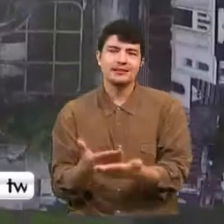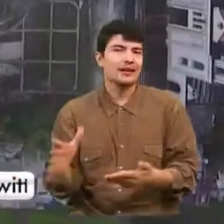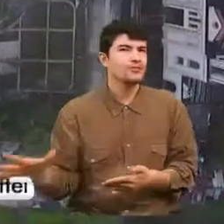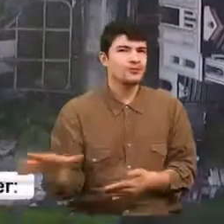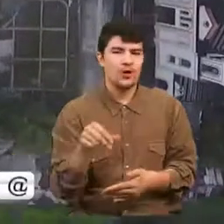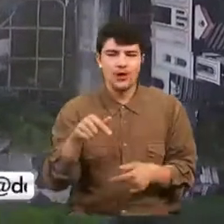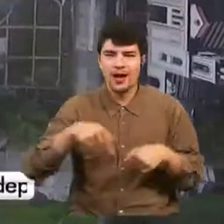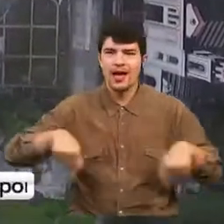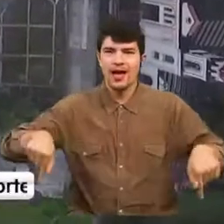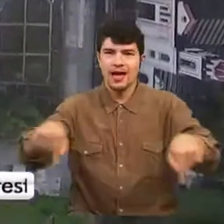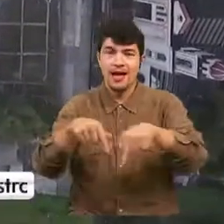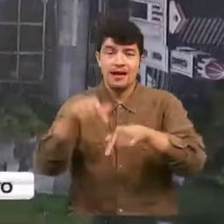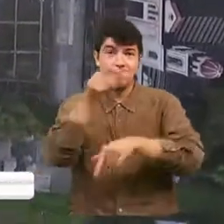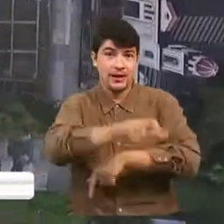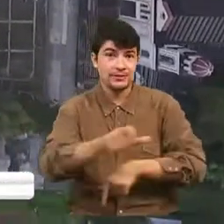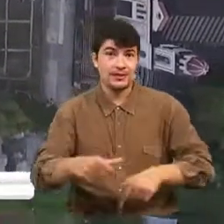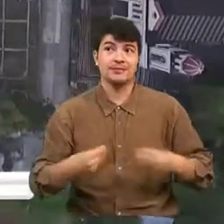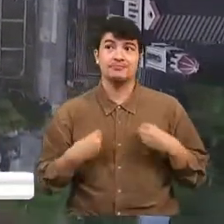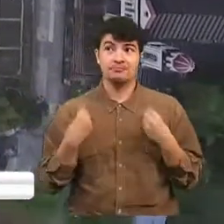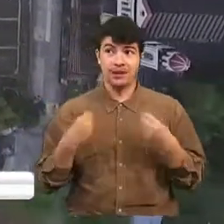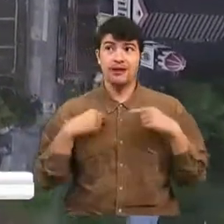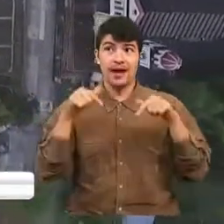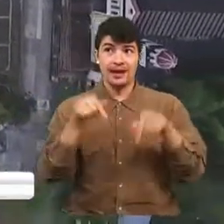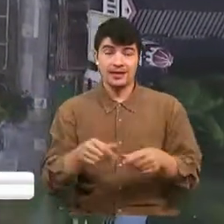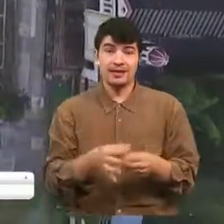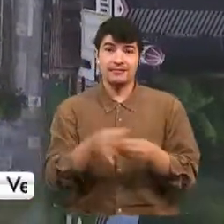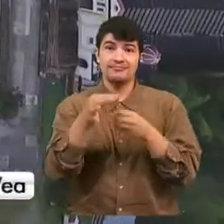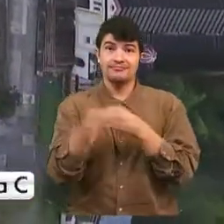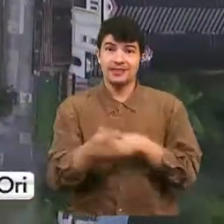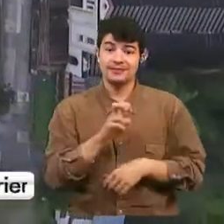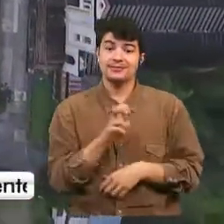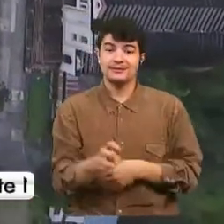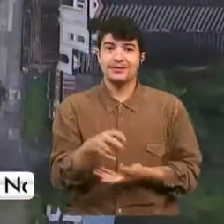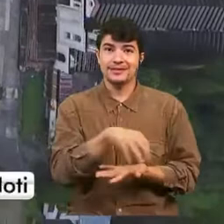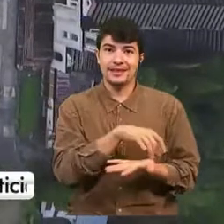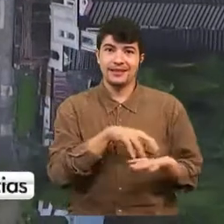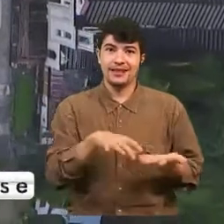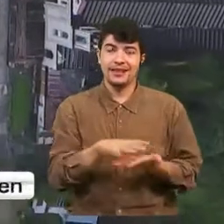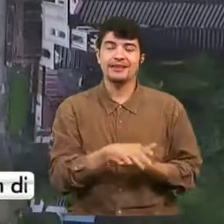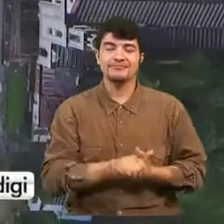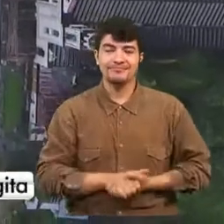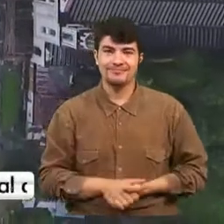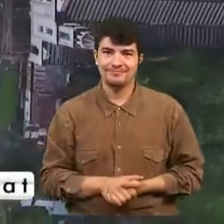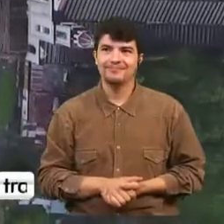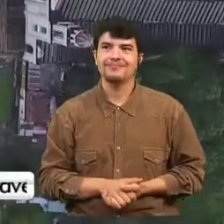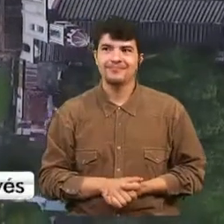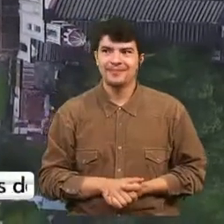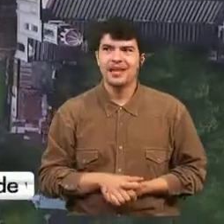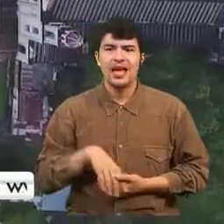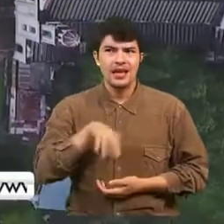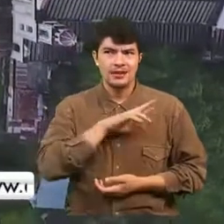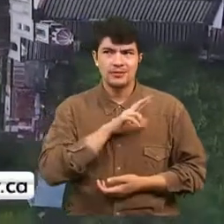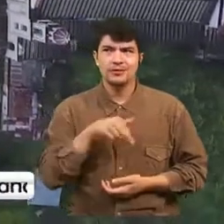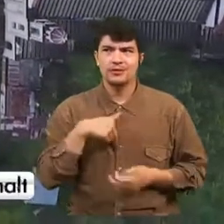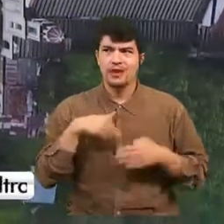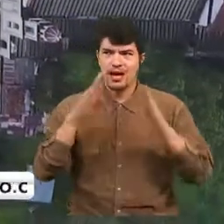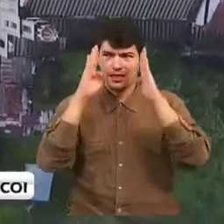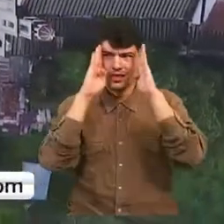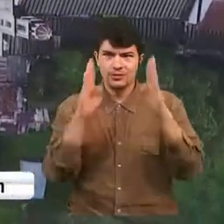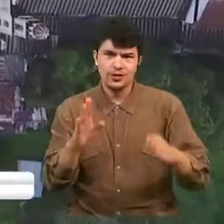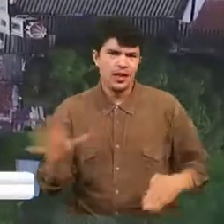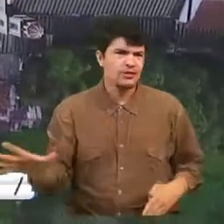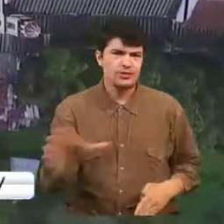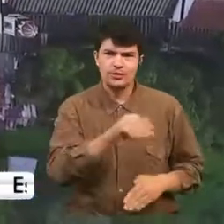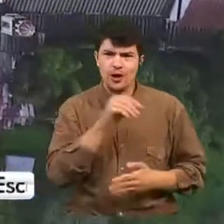los personas que habitan en este sector del sur del departamento de Santander, como lo repetíamos, John, y estaremos al tanto de todas